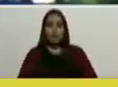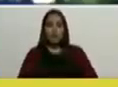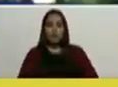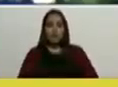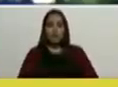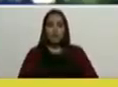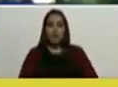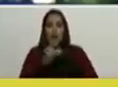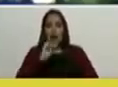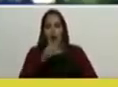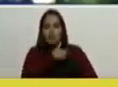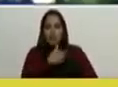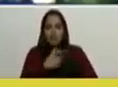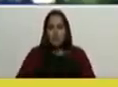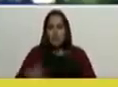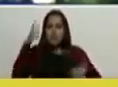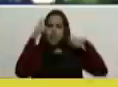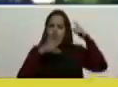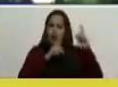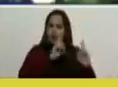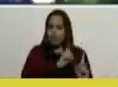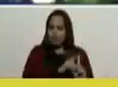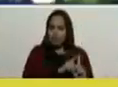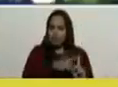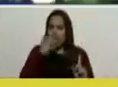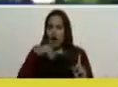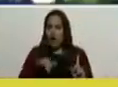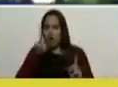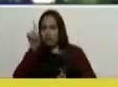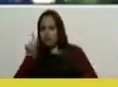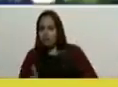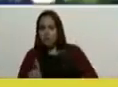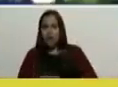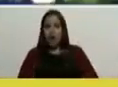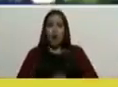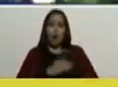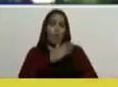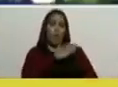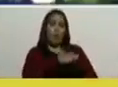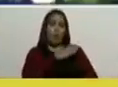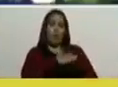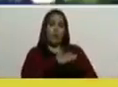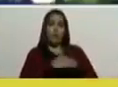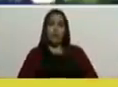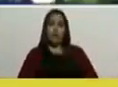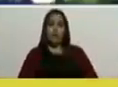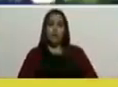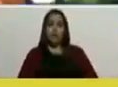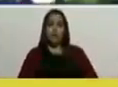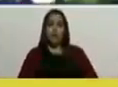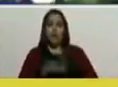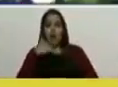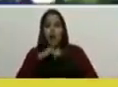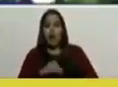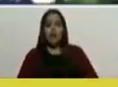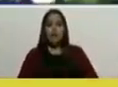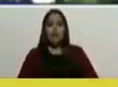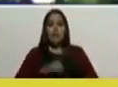Estaba el presidente Chávez, estaba Álvaro Uribe Vélez, estaba Alan